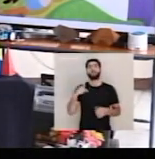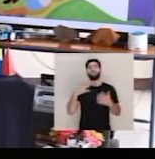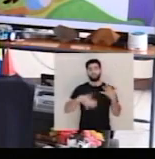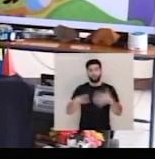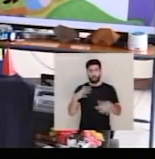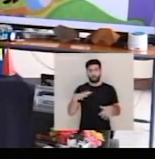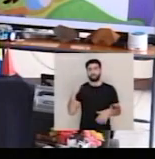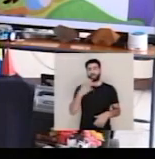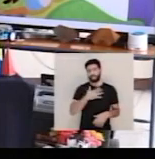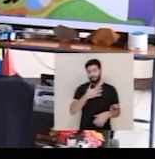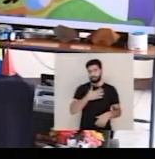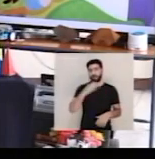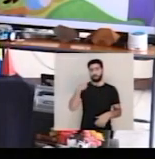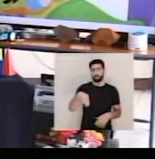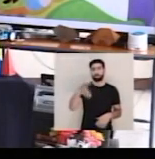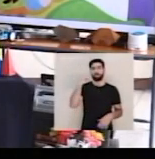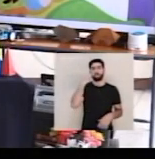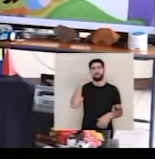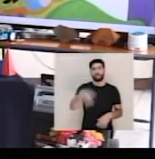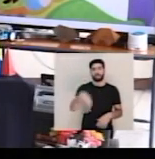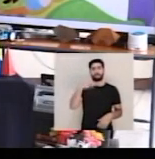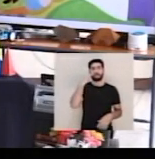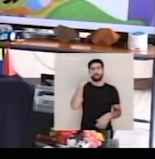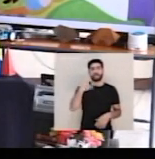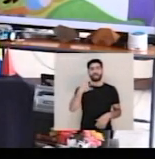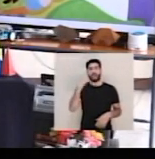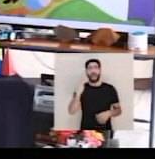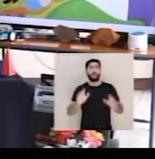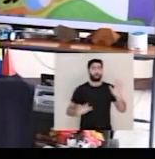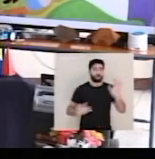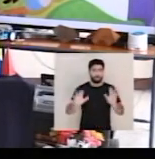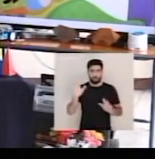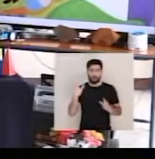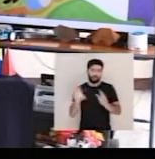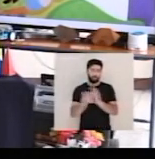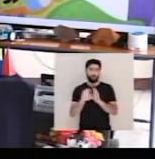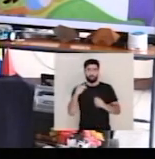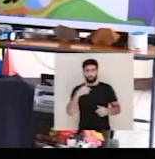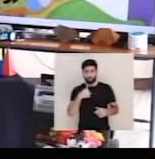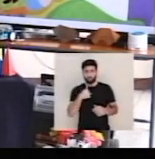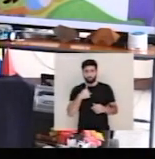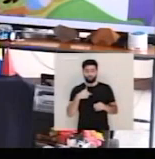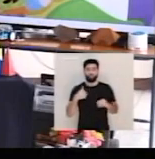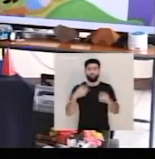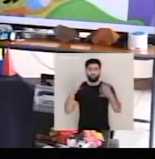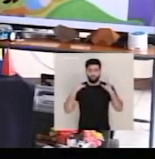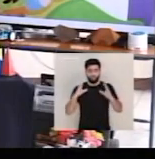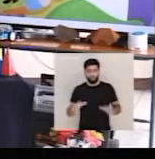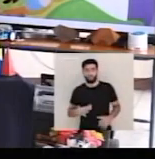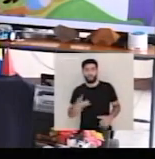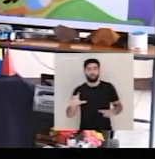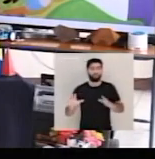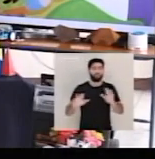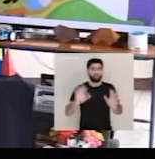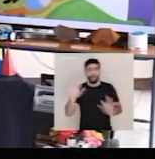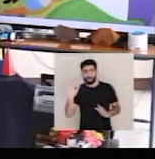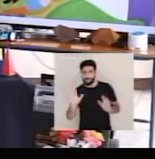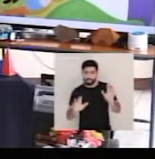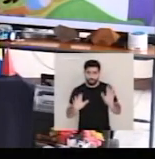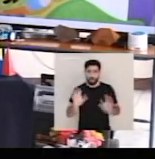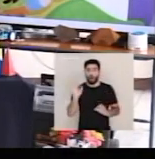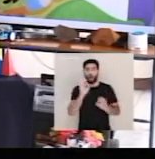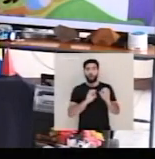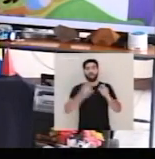se llama mímica. Sí, mímica consiste en que yo voy a realizar algún movimiento o algún